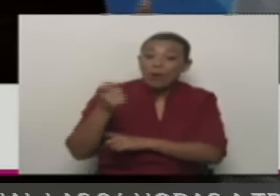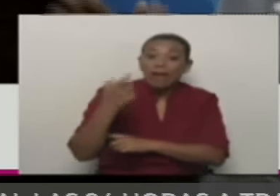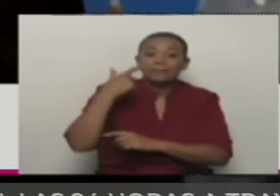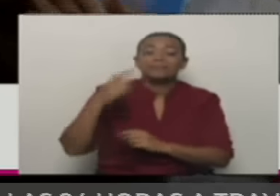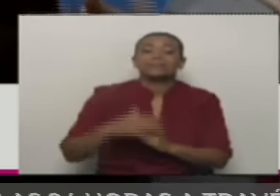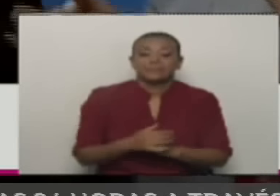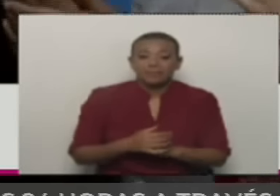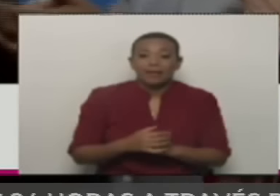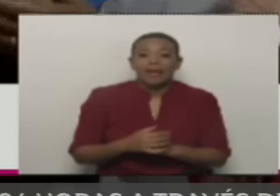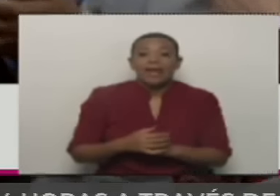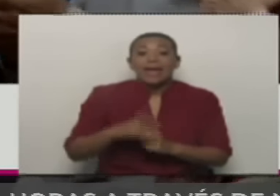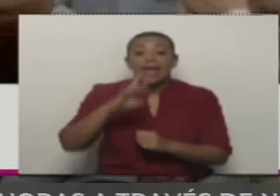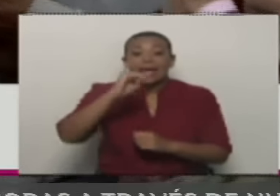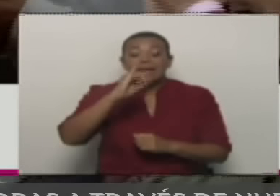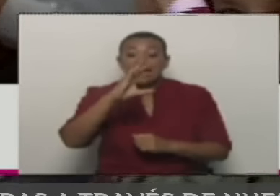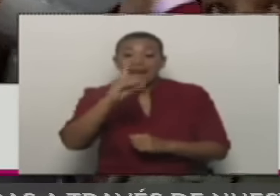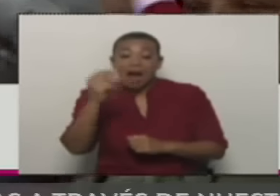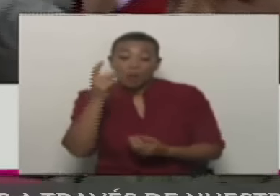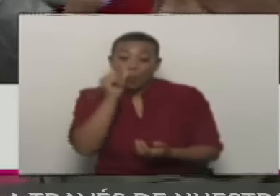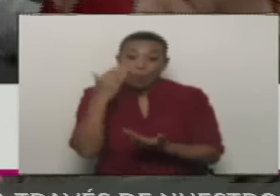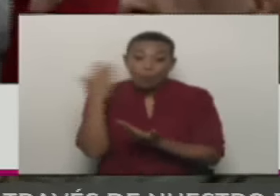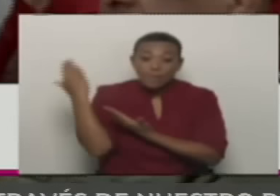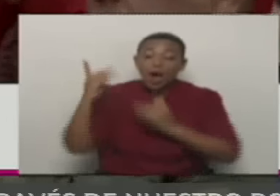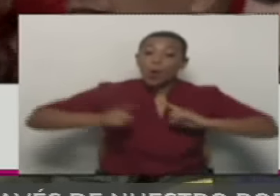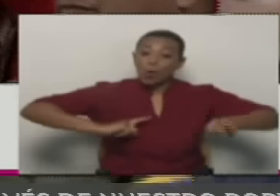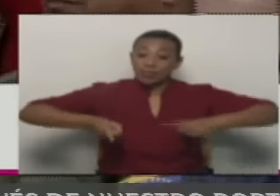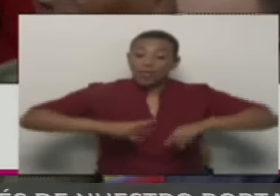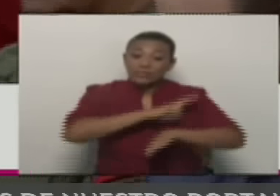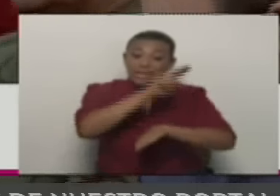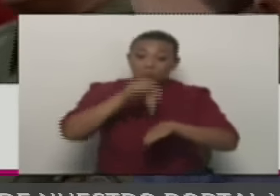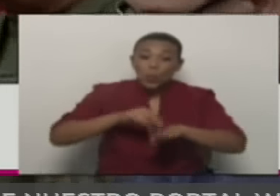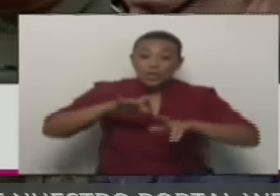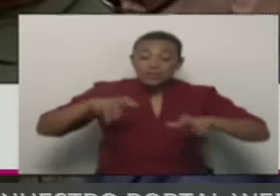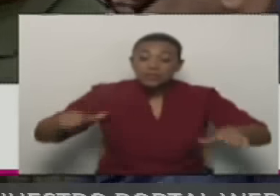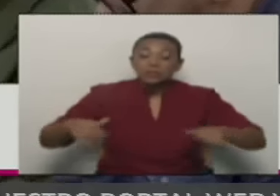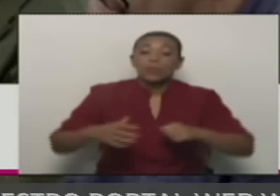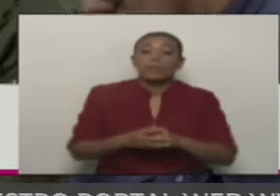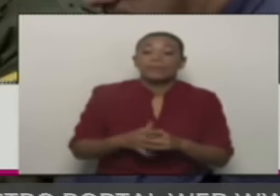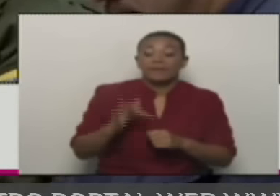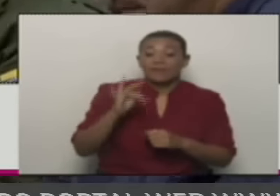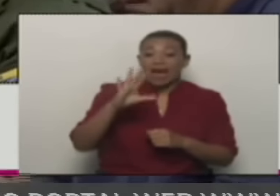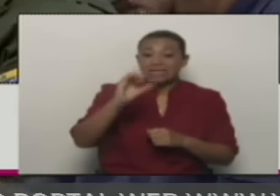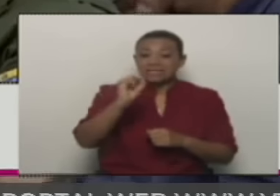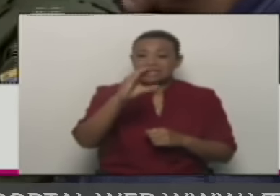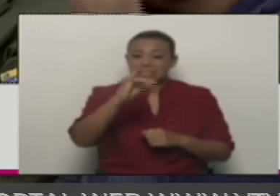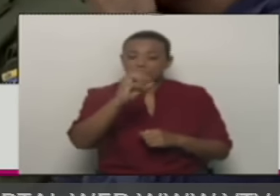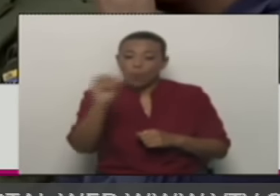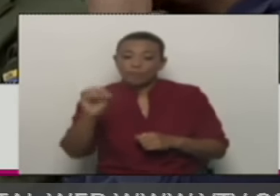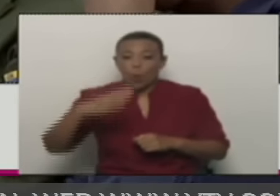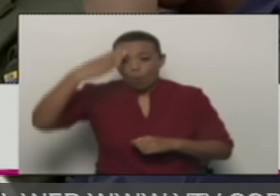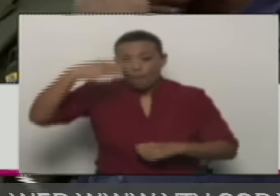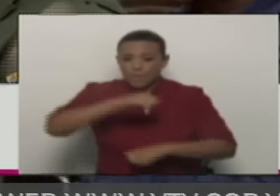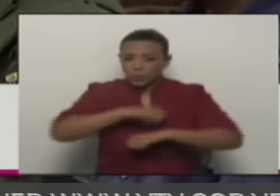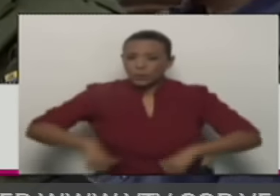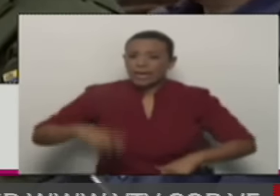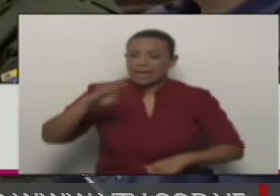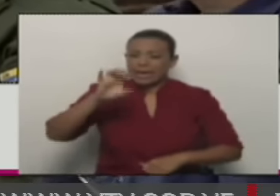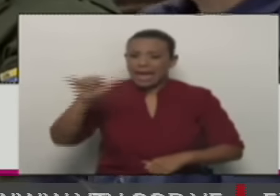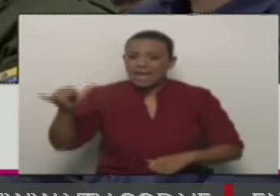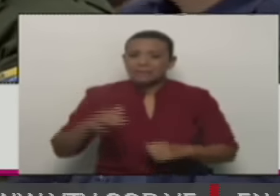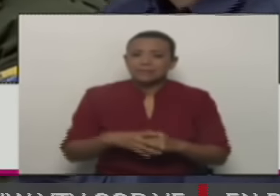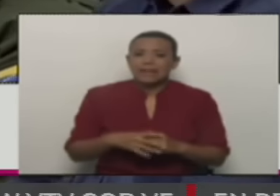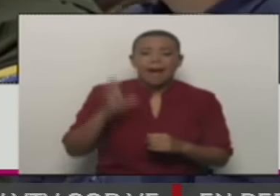Compañero Ricardo Menéndez, que es el coordinador, el secretario ejecutivo Francisco Ameliá, el comandante Reyes Reyes, la comandante